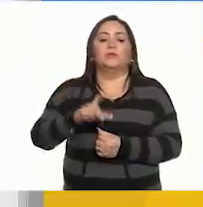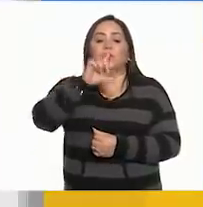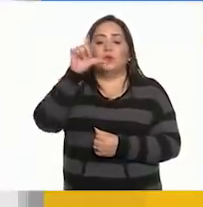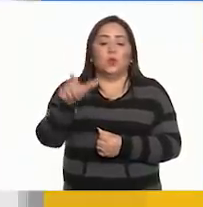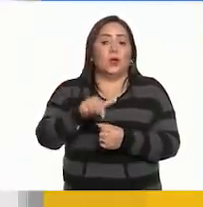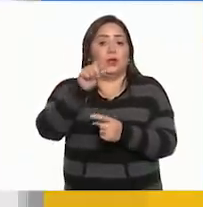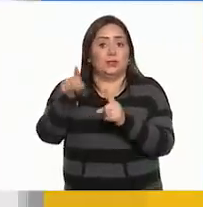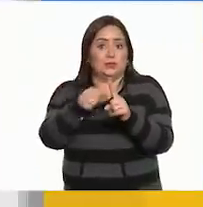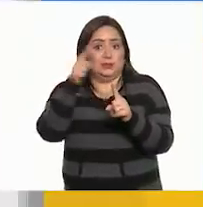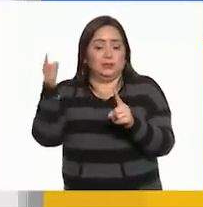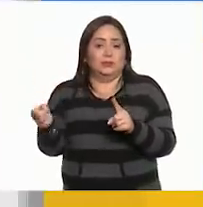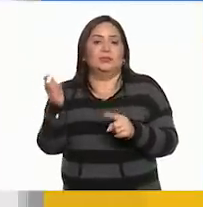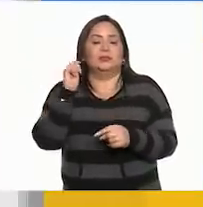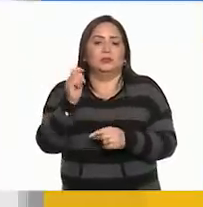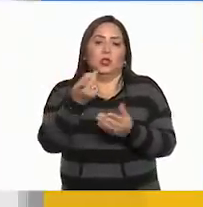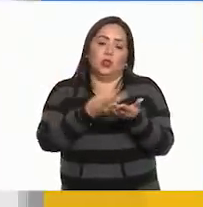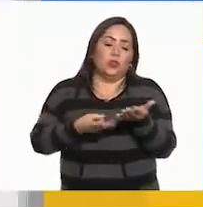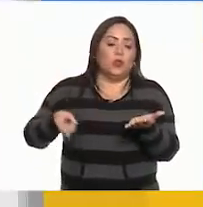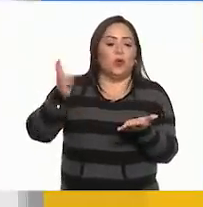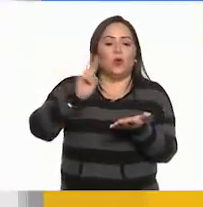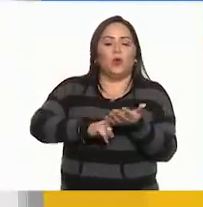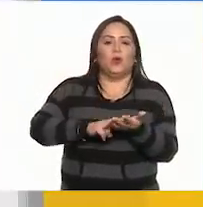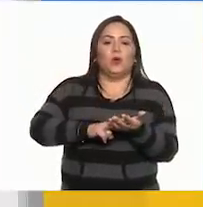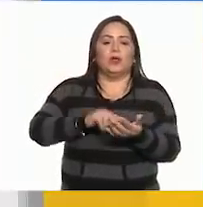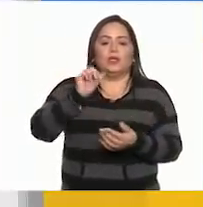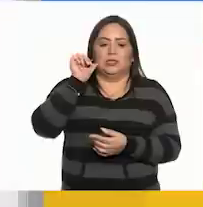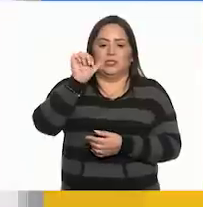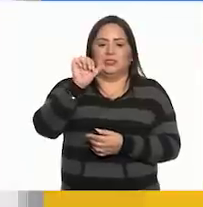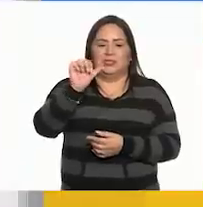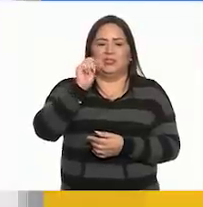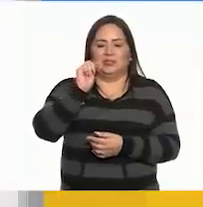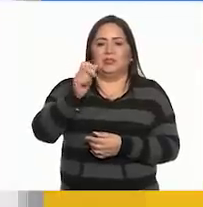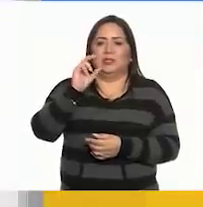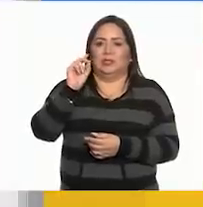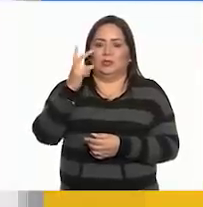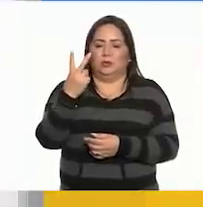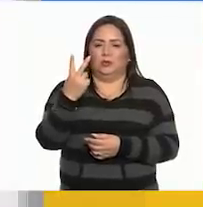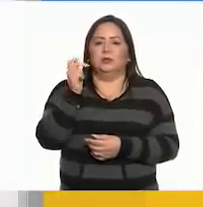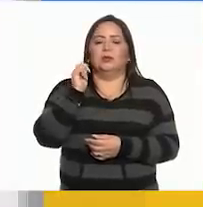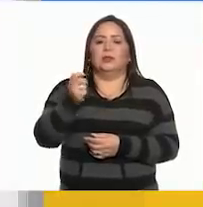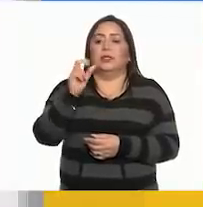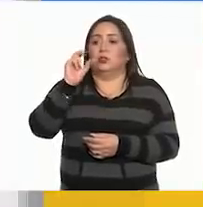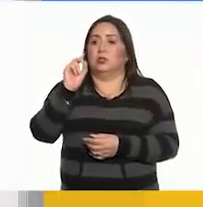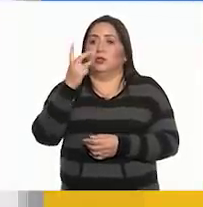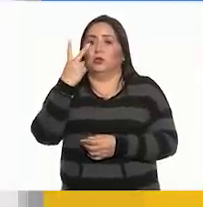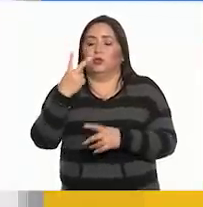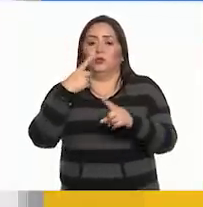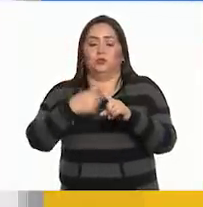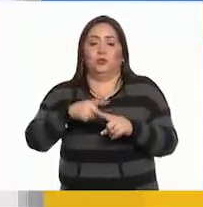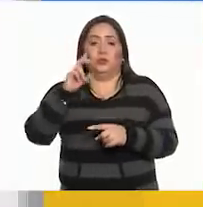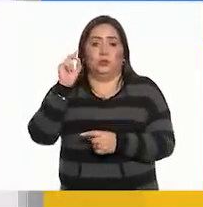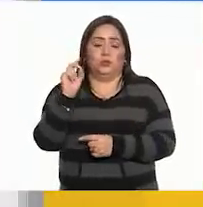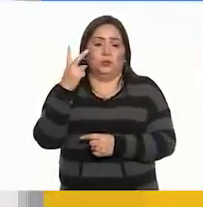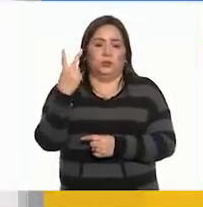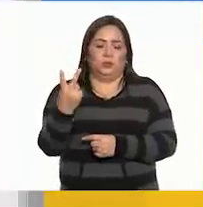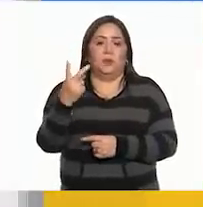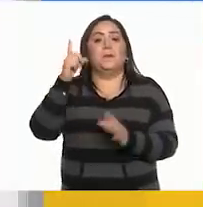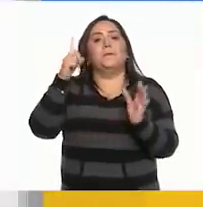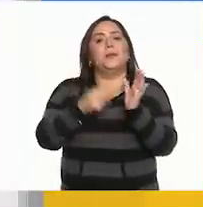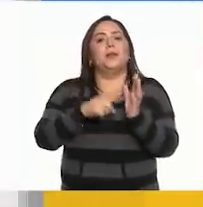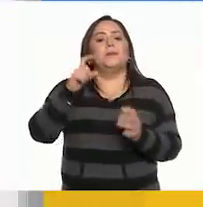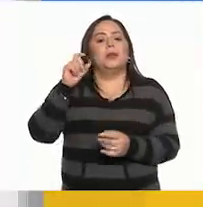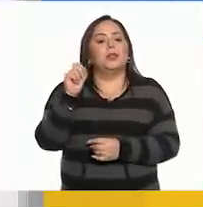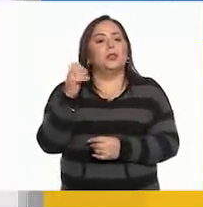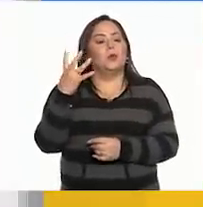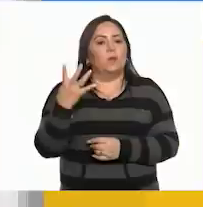la siguiente tendría el doble de 16, que son 32. Entonces sería 32 por 32,